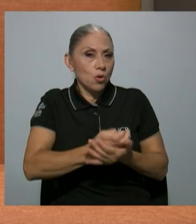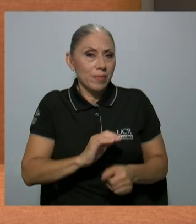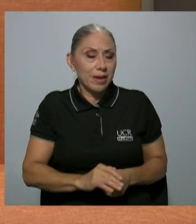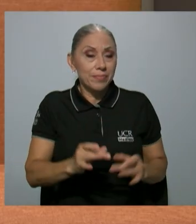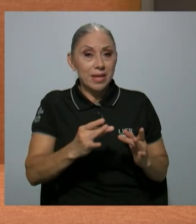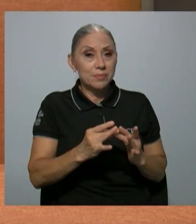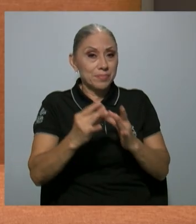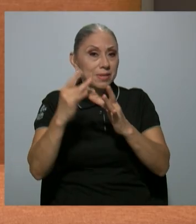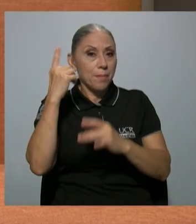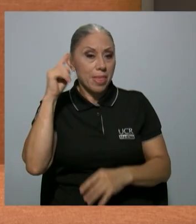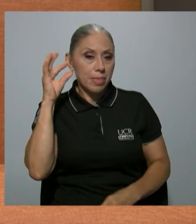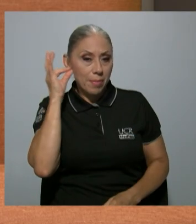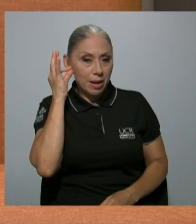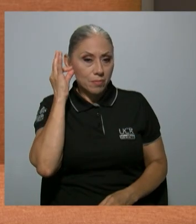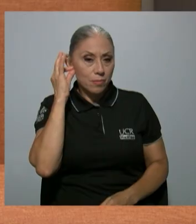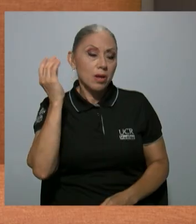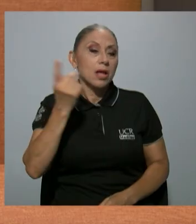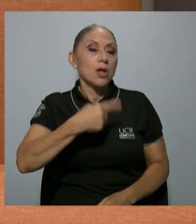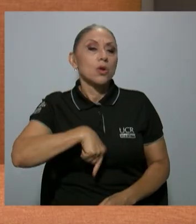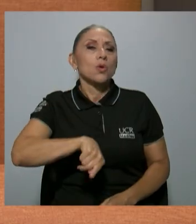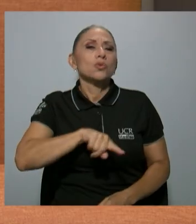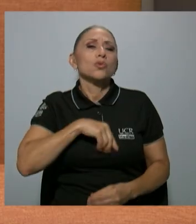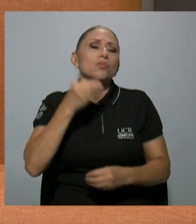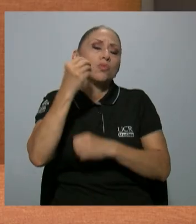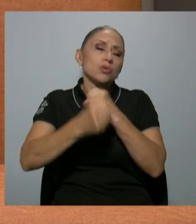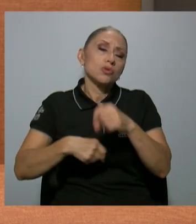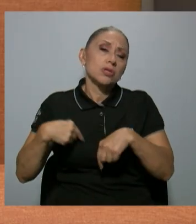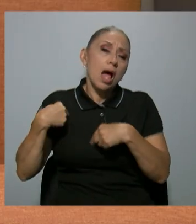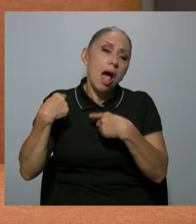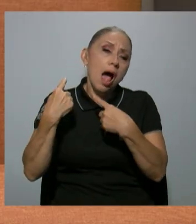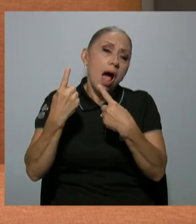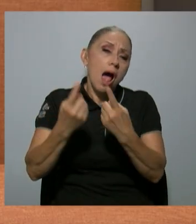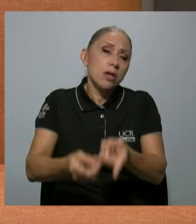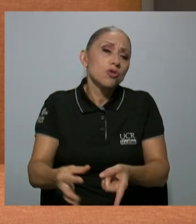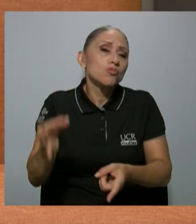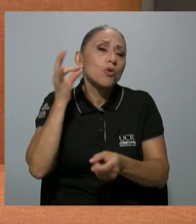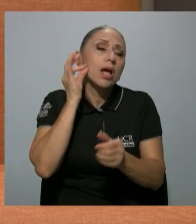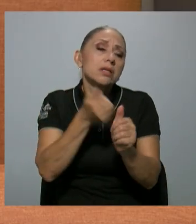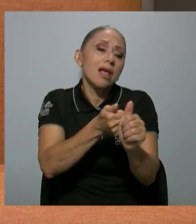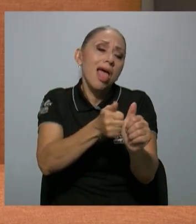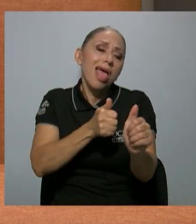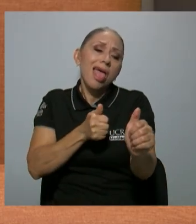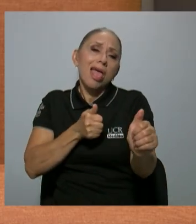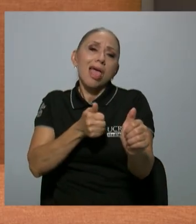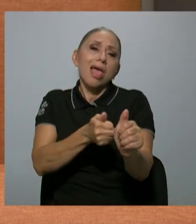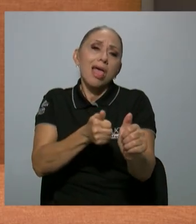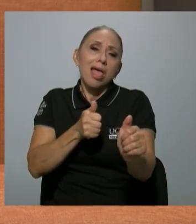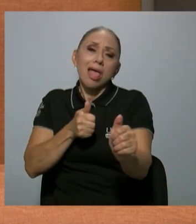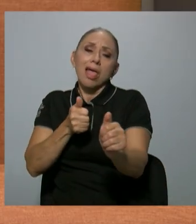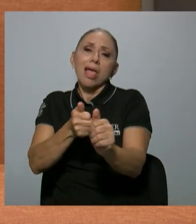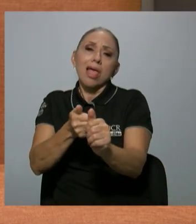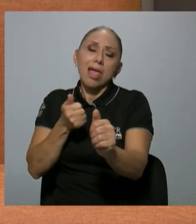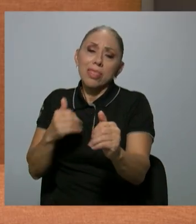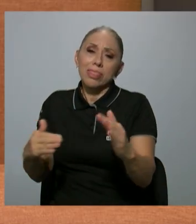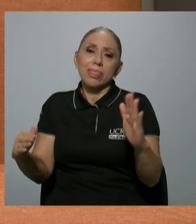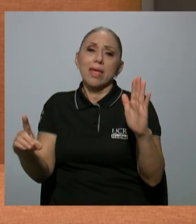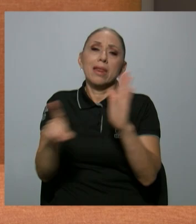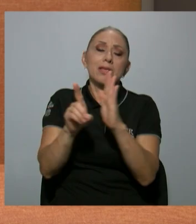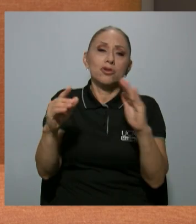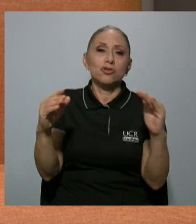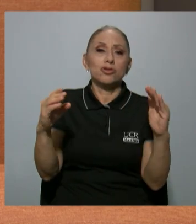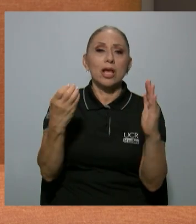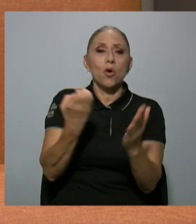particularmente para las mujeres. Llevamos años rezagadas en derechos económicos. Y muchas veces esto es lo que más afecta a